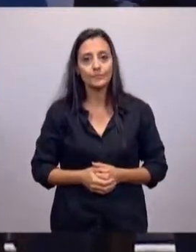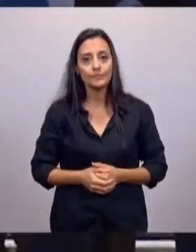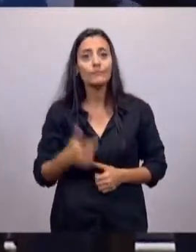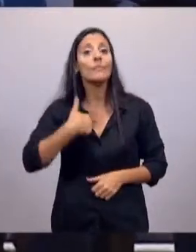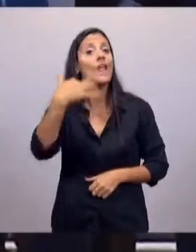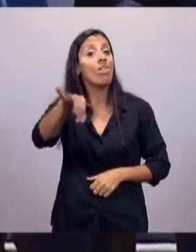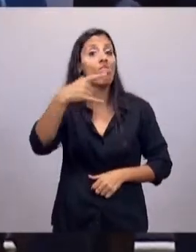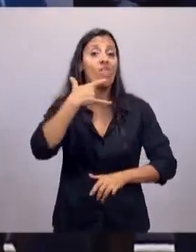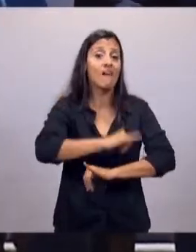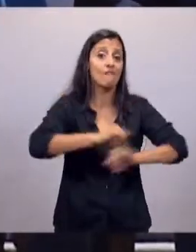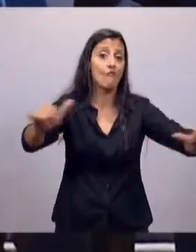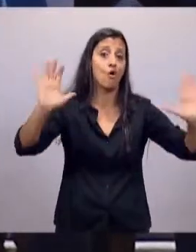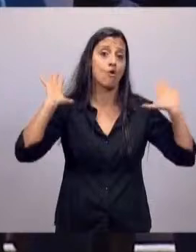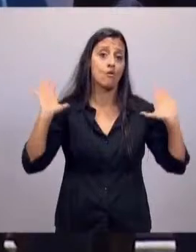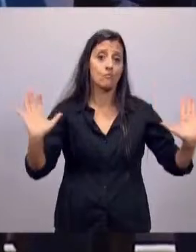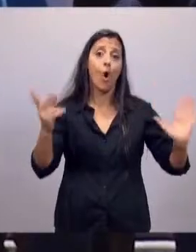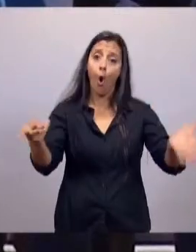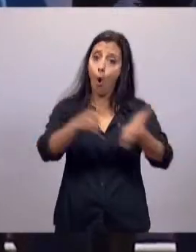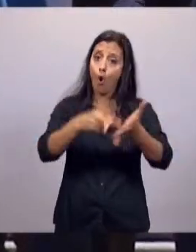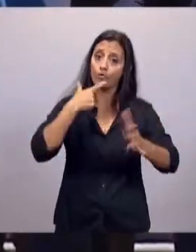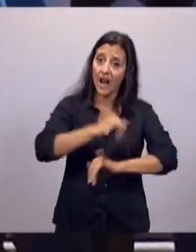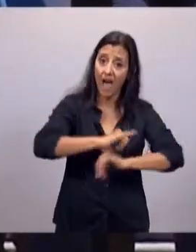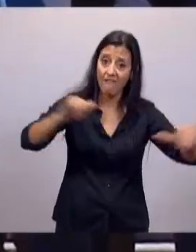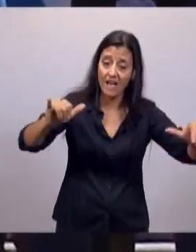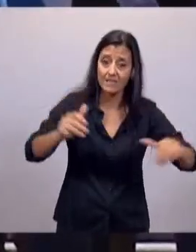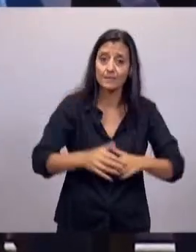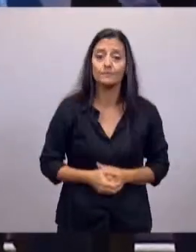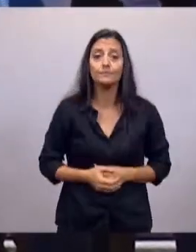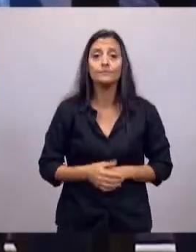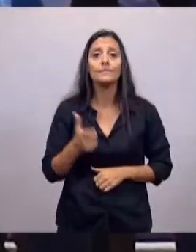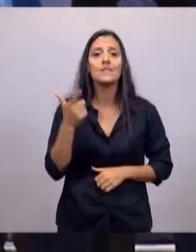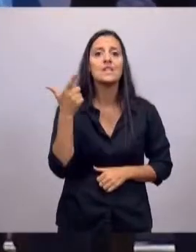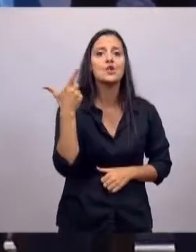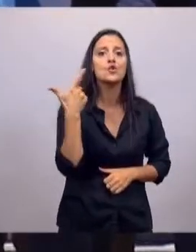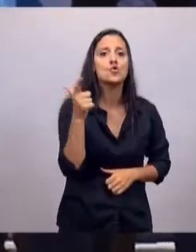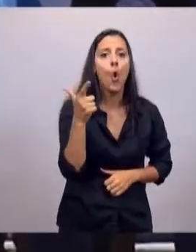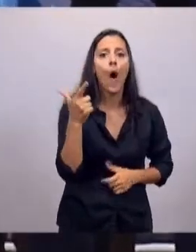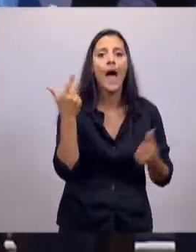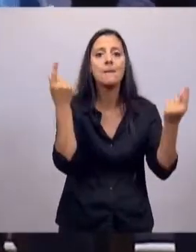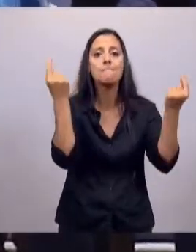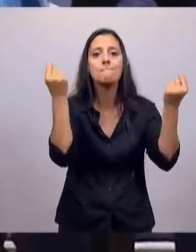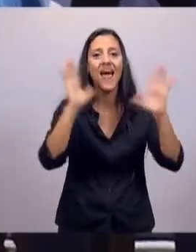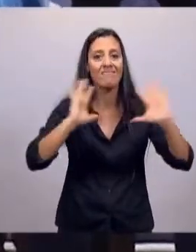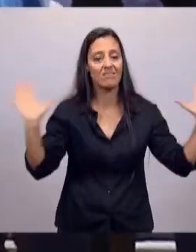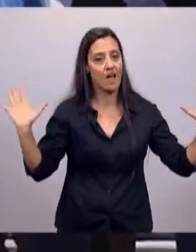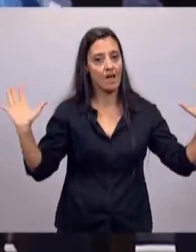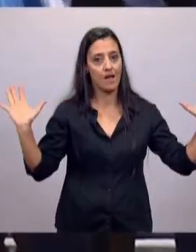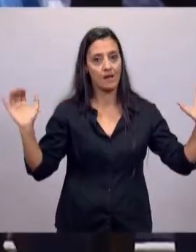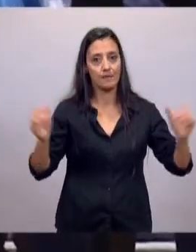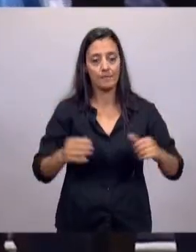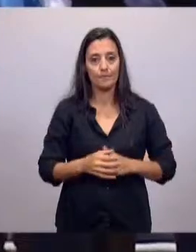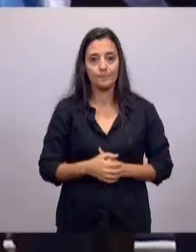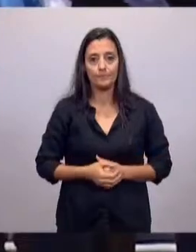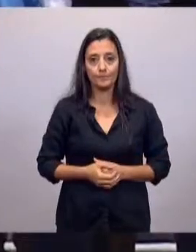tengo que decírselos de nuevo, no hay plata.